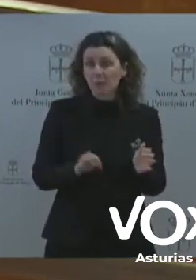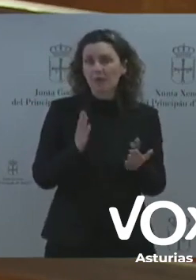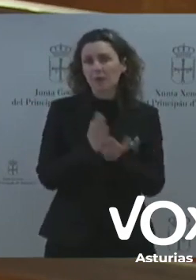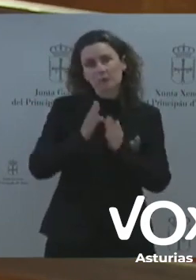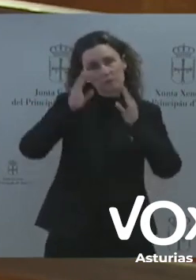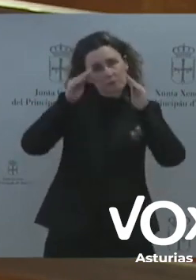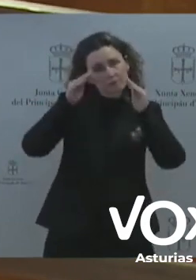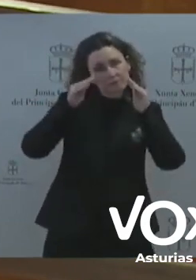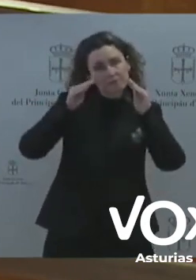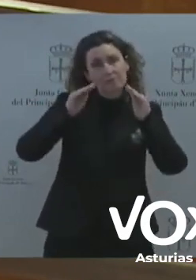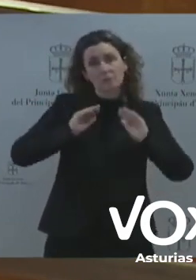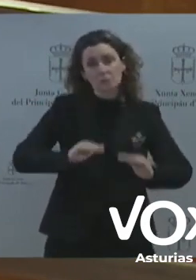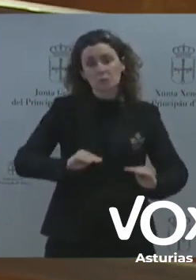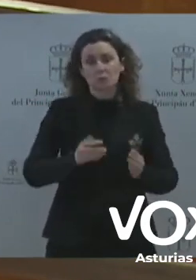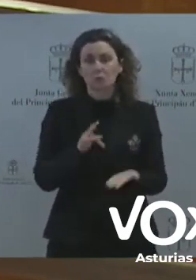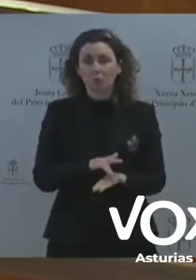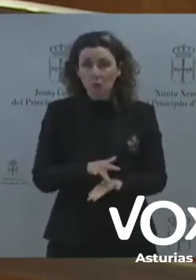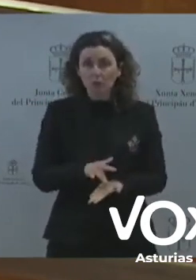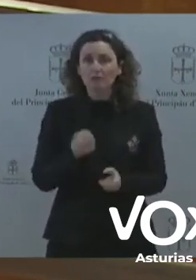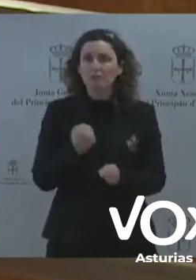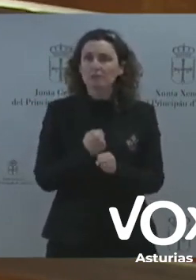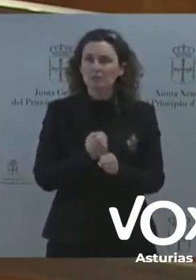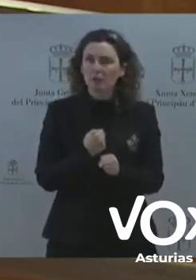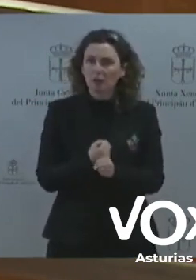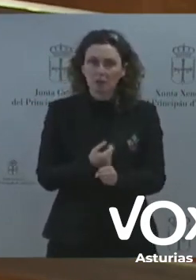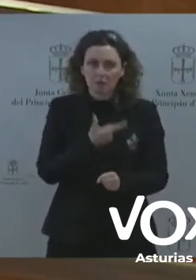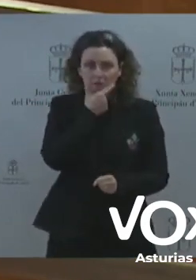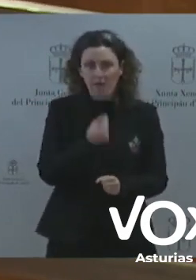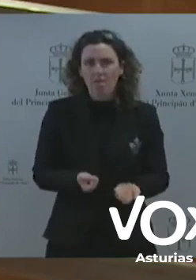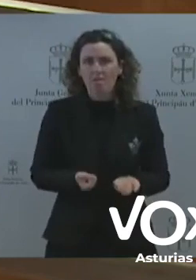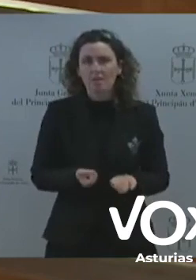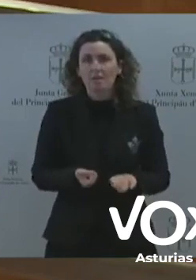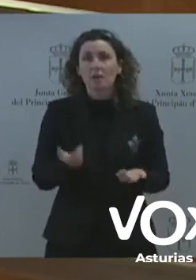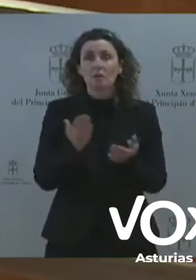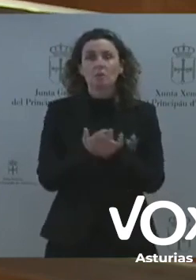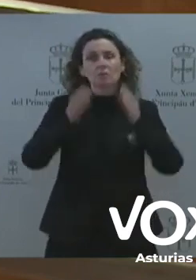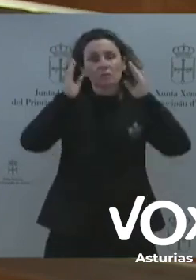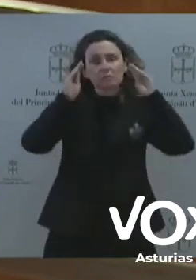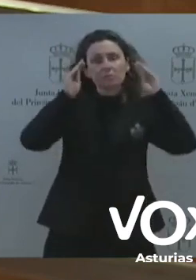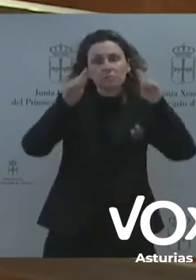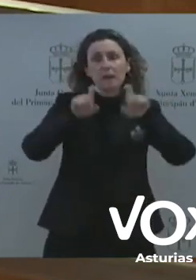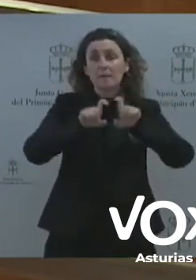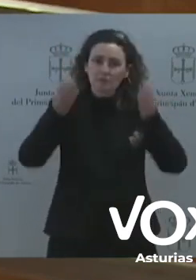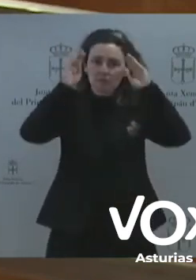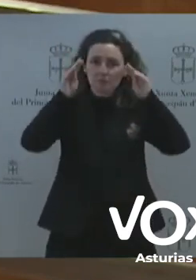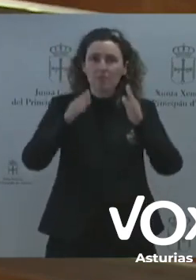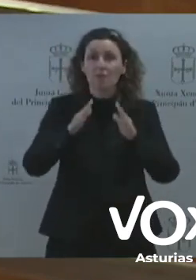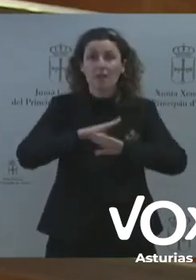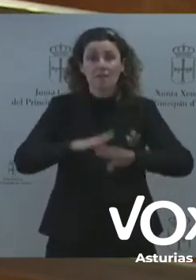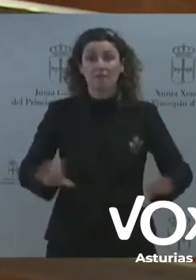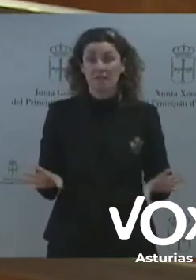alta empleabilidad, cursos impartidos por las propias empresas que demandan esa mano de obra que a día de hoy no encuentran.